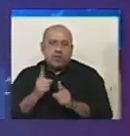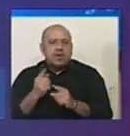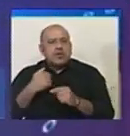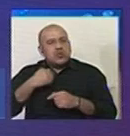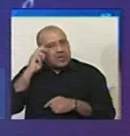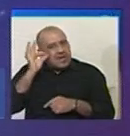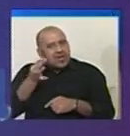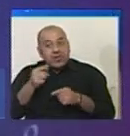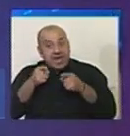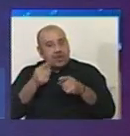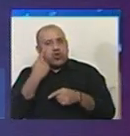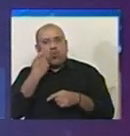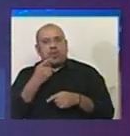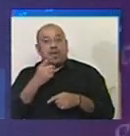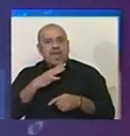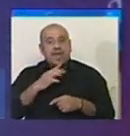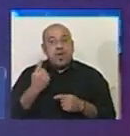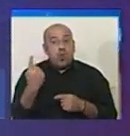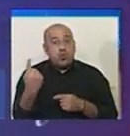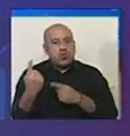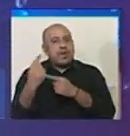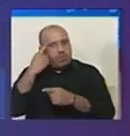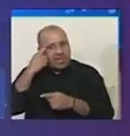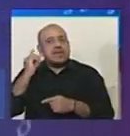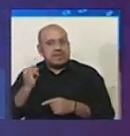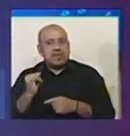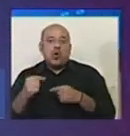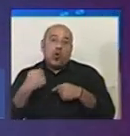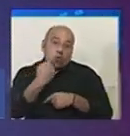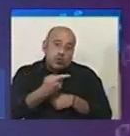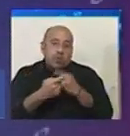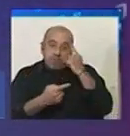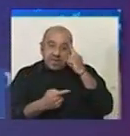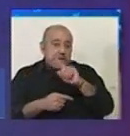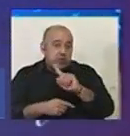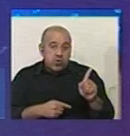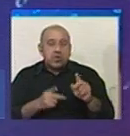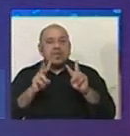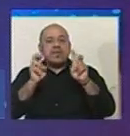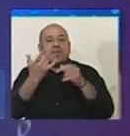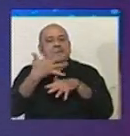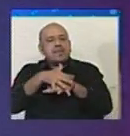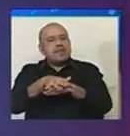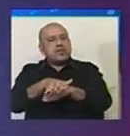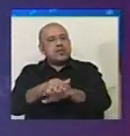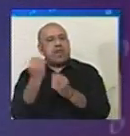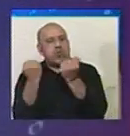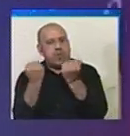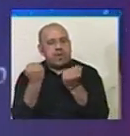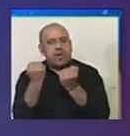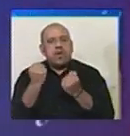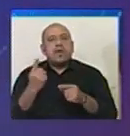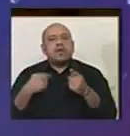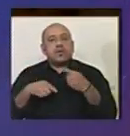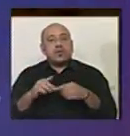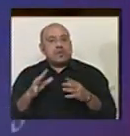vio allí, en esa foto, como te digo, de Buenos Aires, con todo este lujo, y Champs-Élysées en